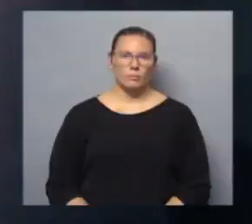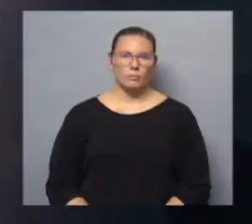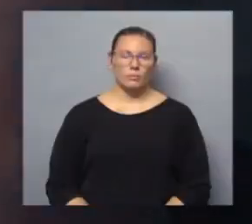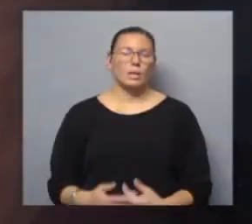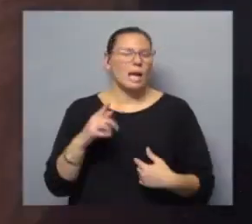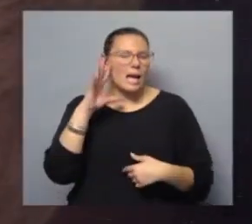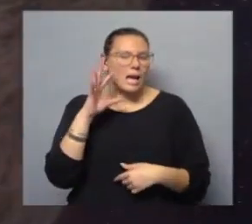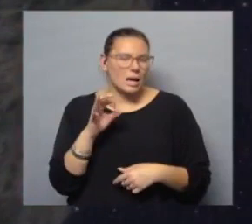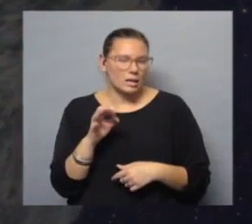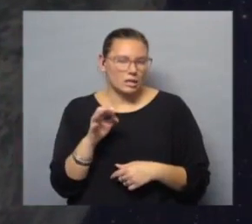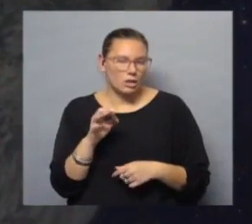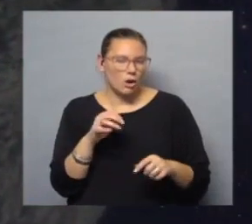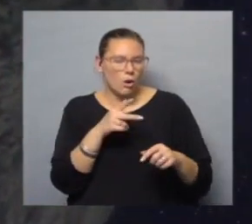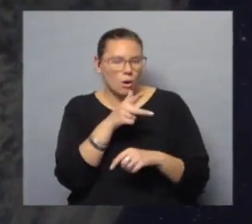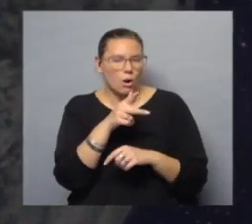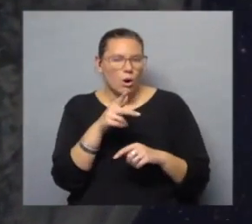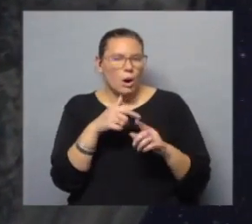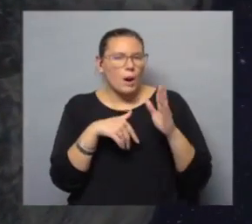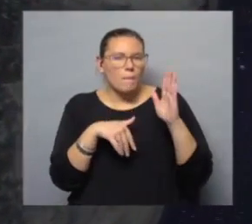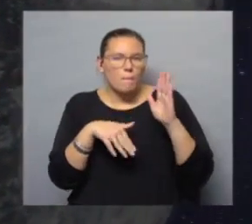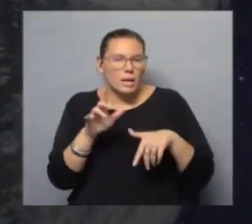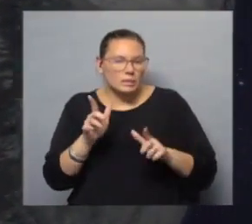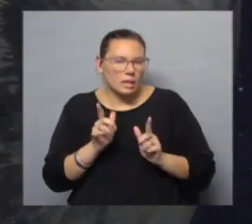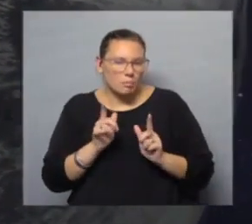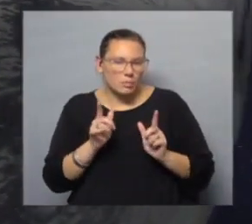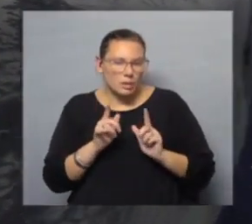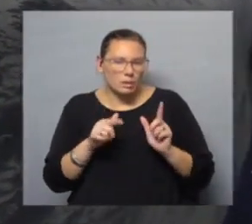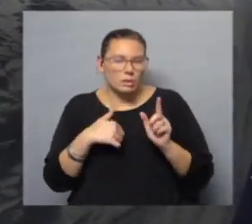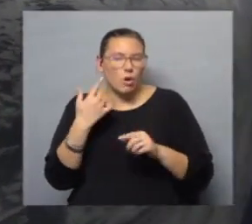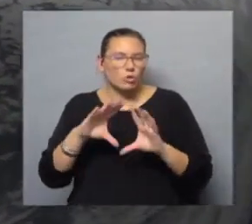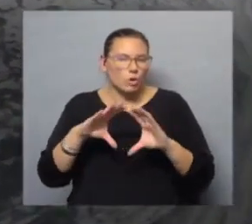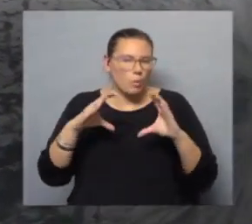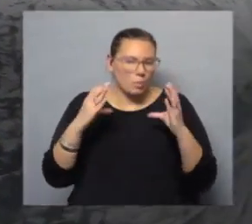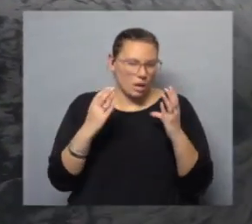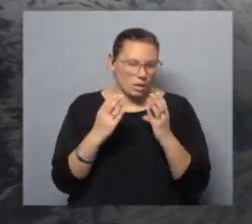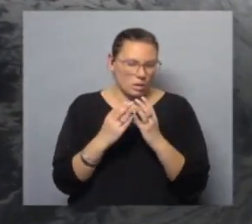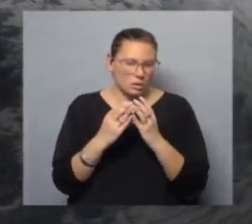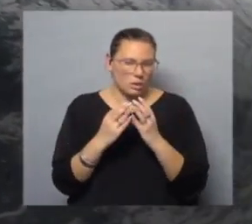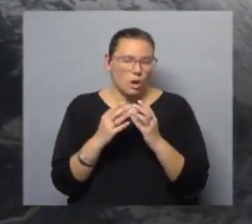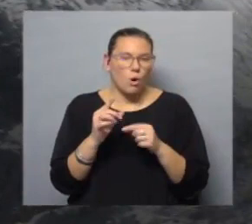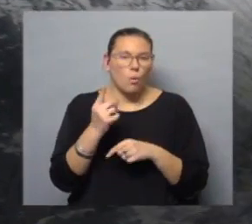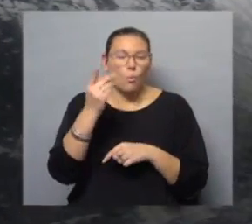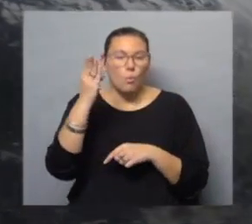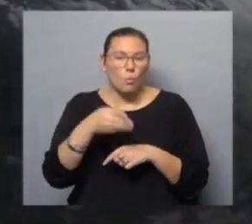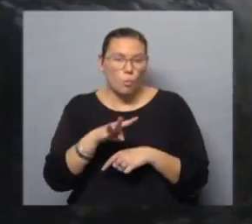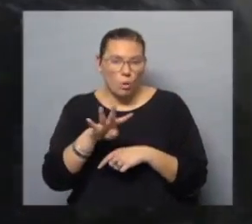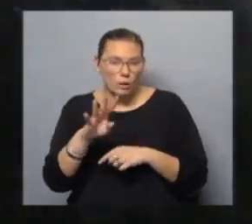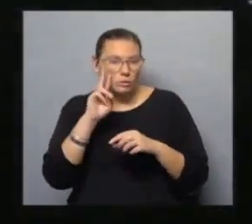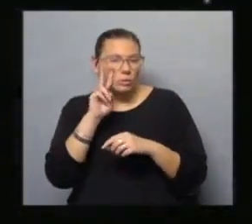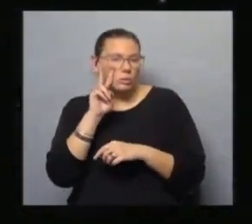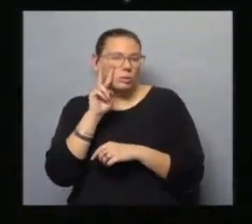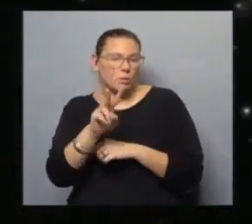Yo creo que de las observaciones que son más esperadas son las de los exoplanetas. Un cuarto del tiempo de observación de